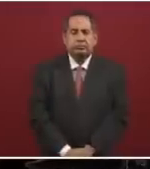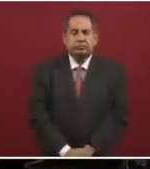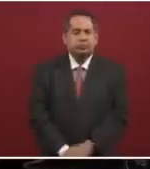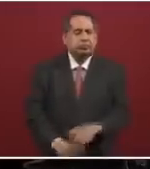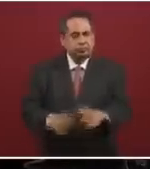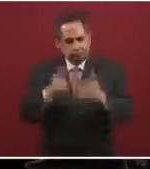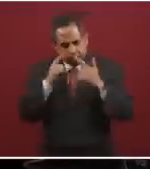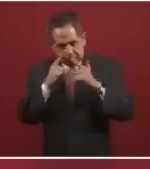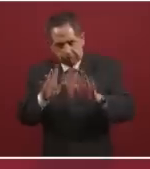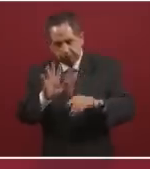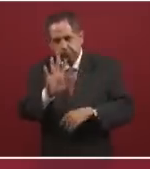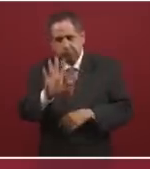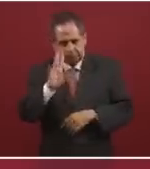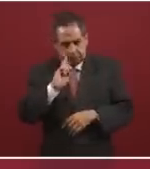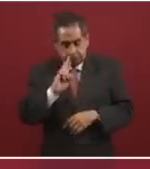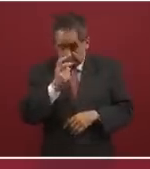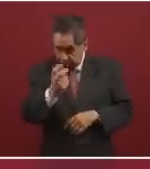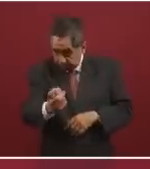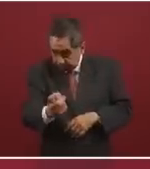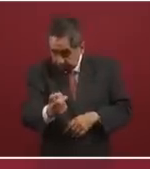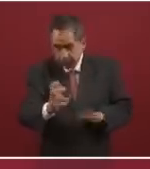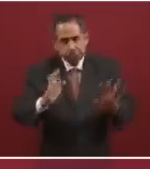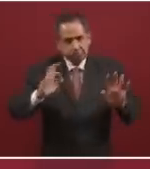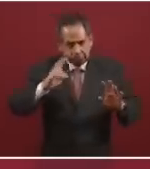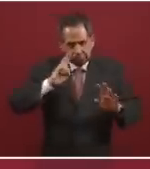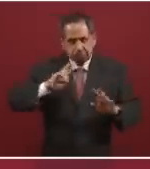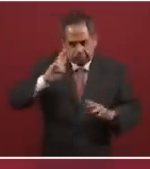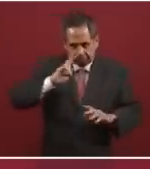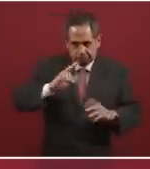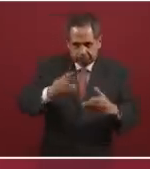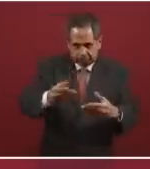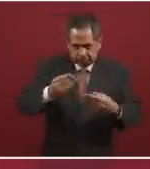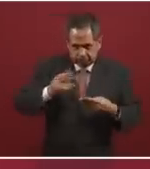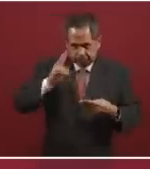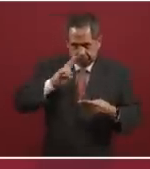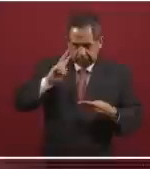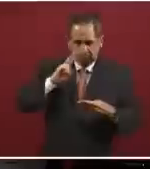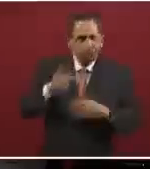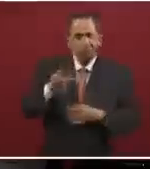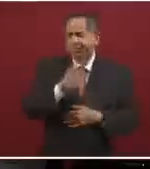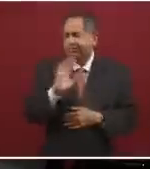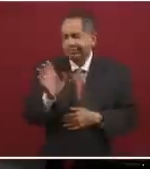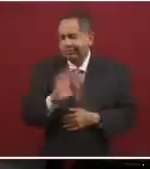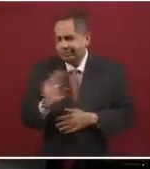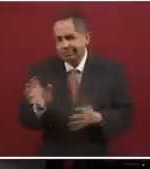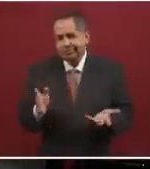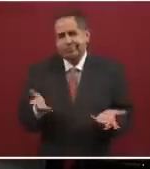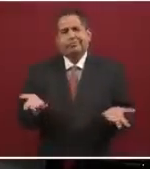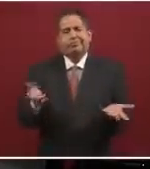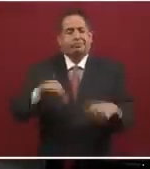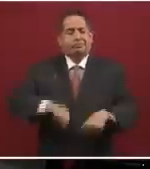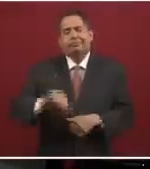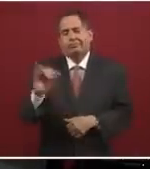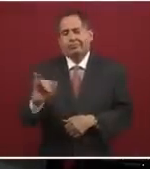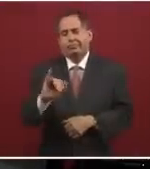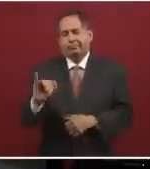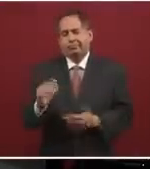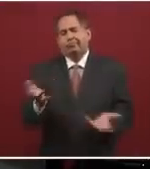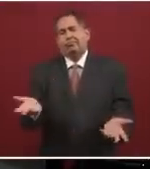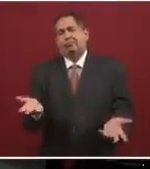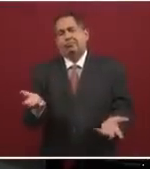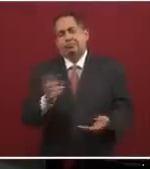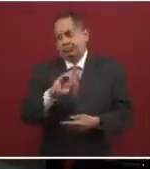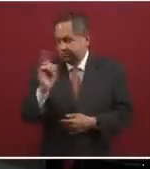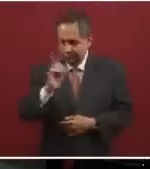a analizar, si eso es así. Sí, pero no, pero hoy es jueves.